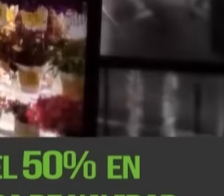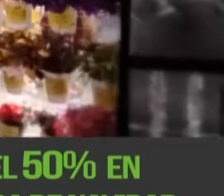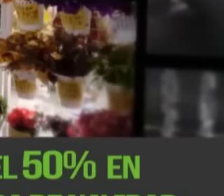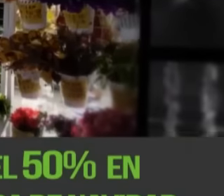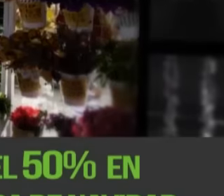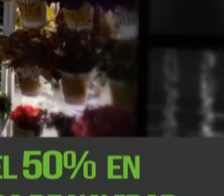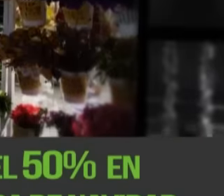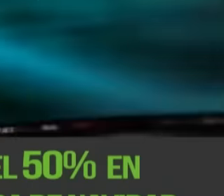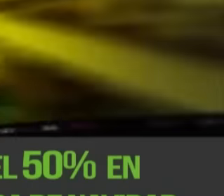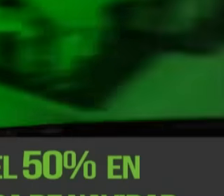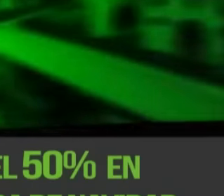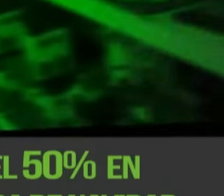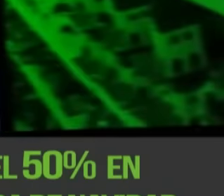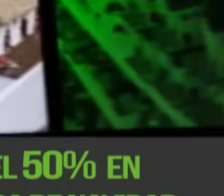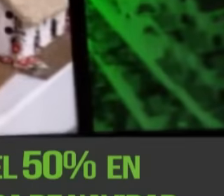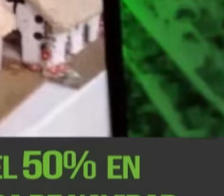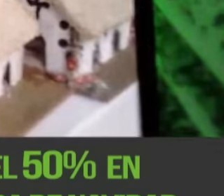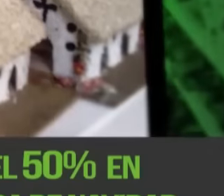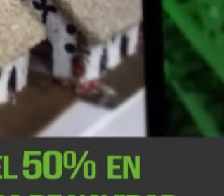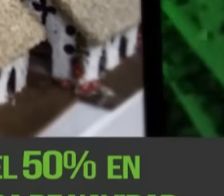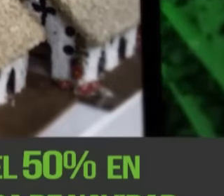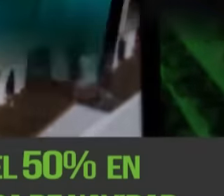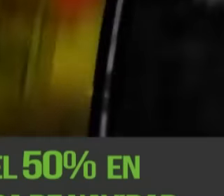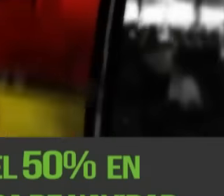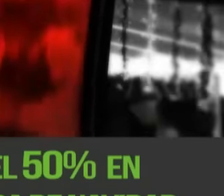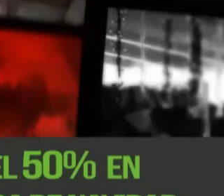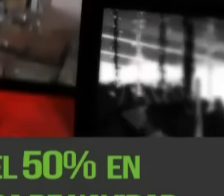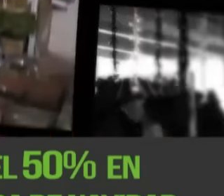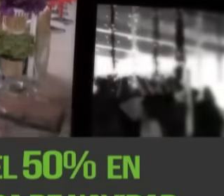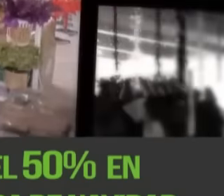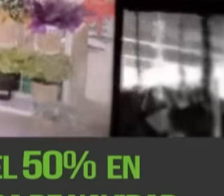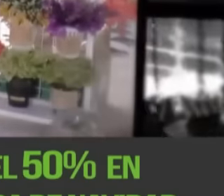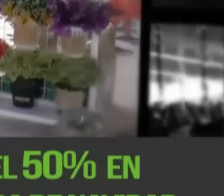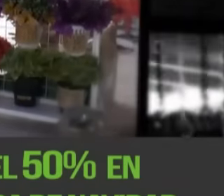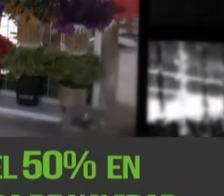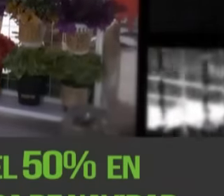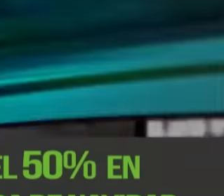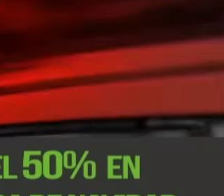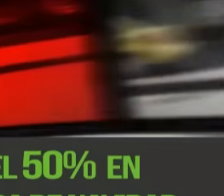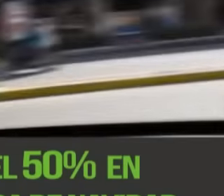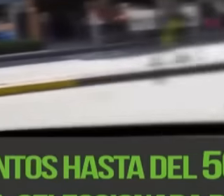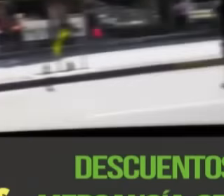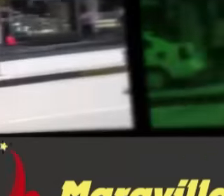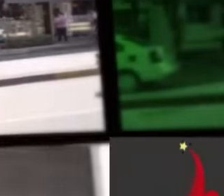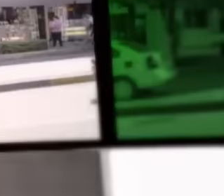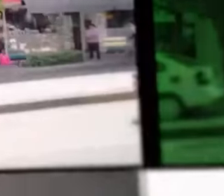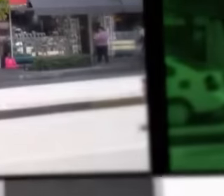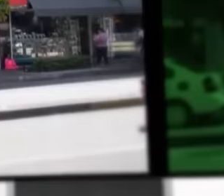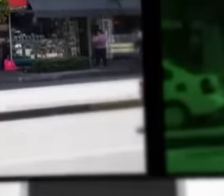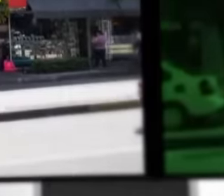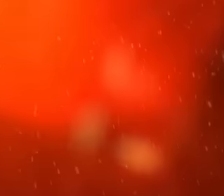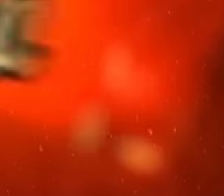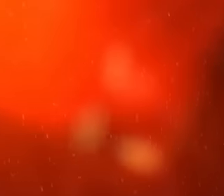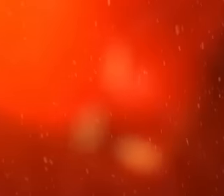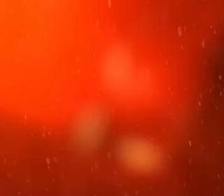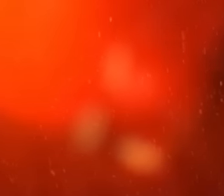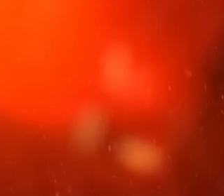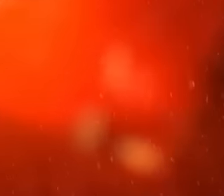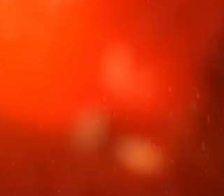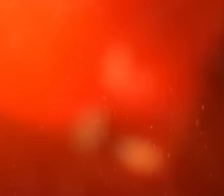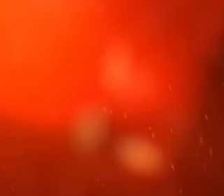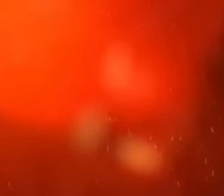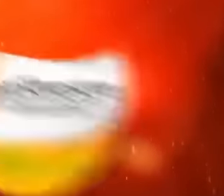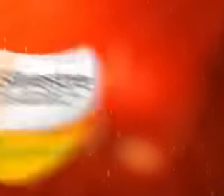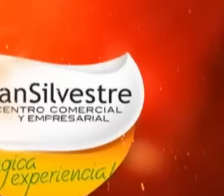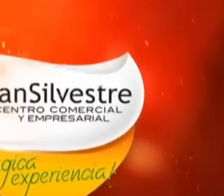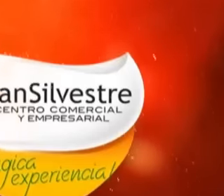Navidad. Aprovecha y lleva lo que buscas de esta fecha especial. Además, pregunta por la oferta del día.